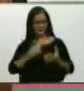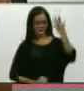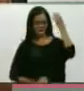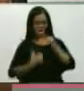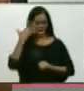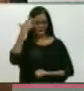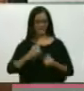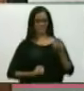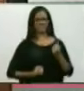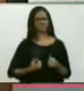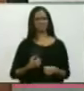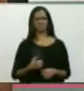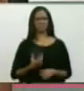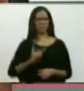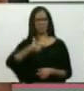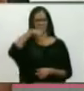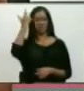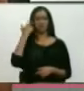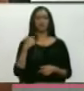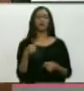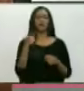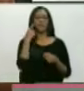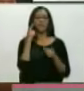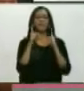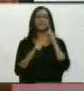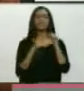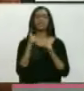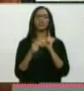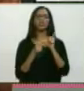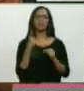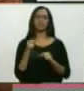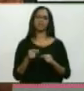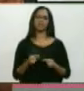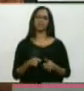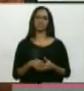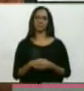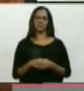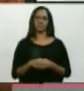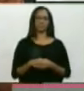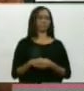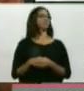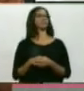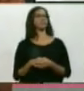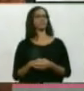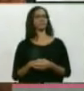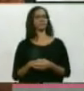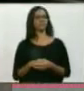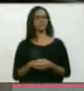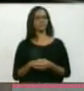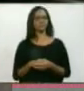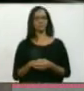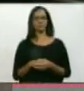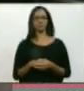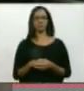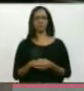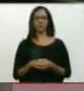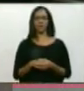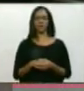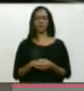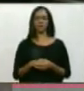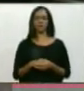Mira este tweet. Pena. Este tweet fantabuloso. Vergüenza. Fantabuloso este tweet. Mira este tweet. Uy, Barcero está haciendo el oso, dirían.